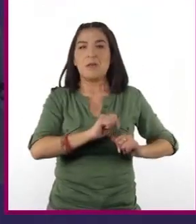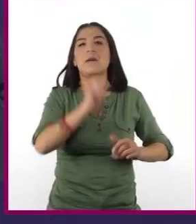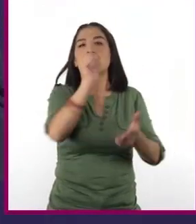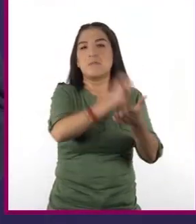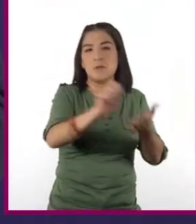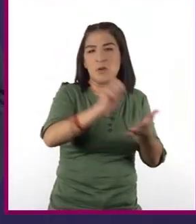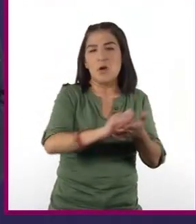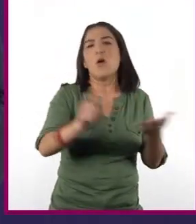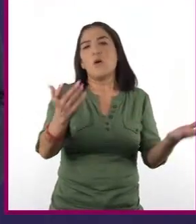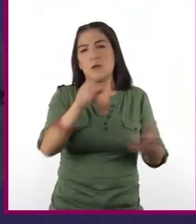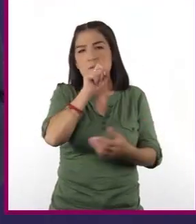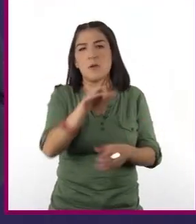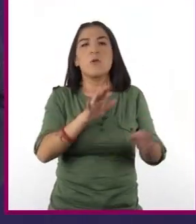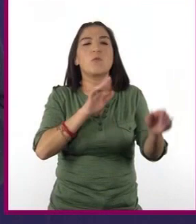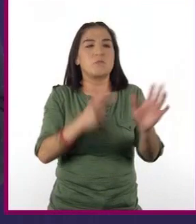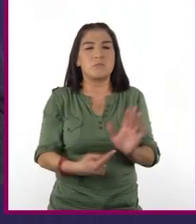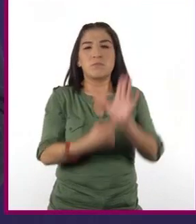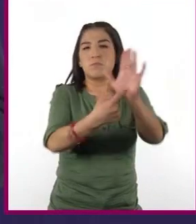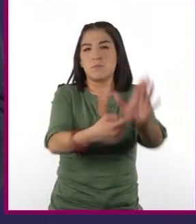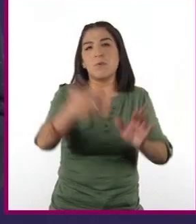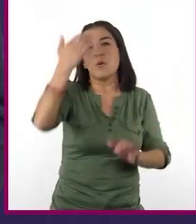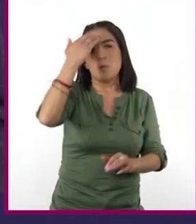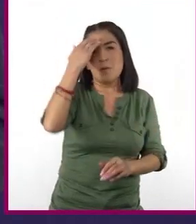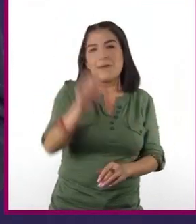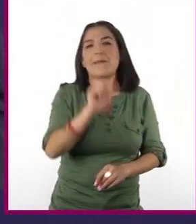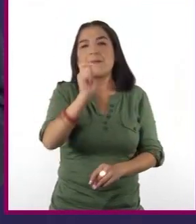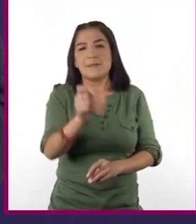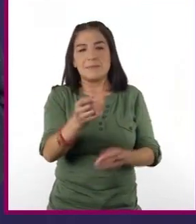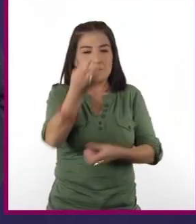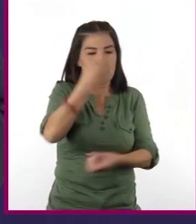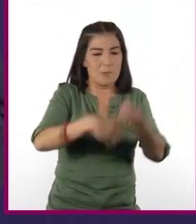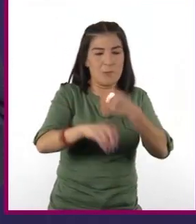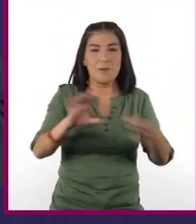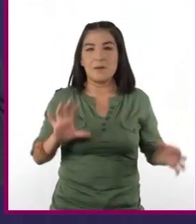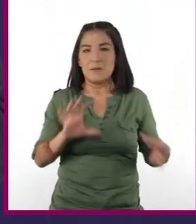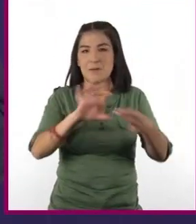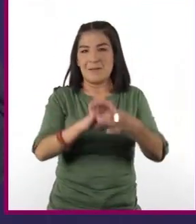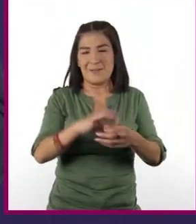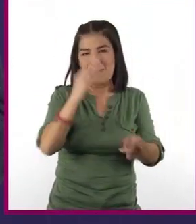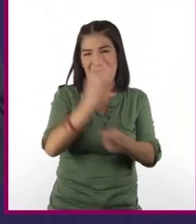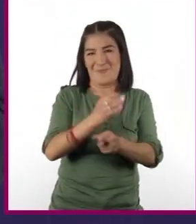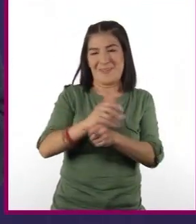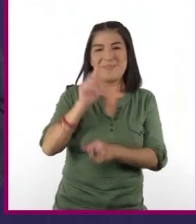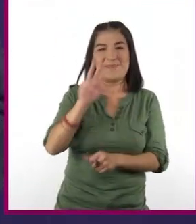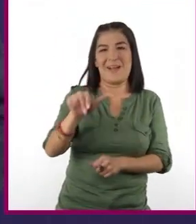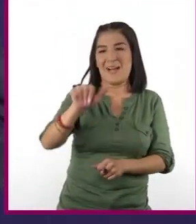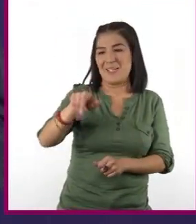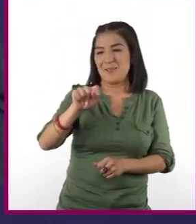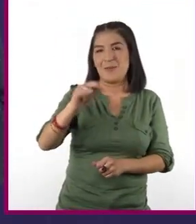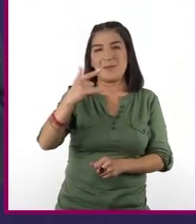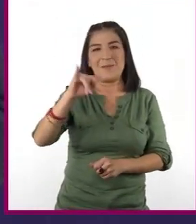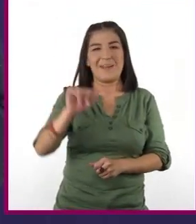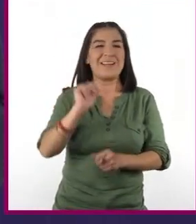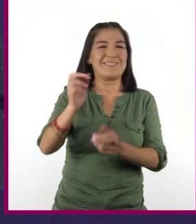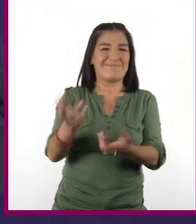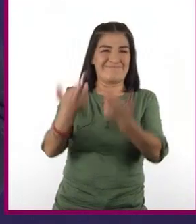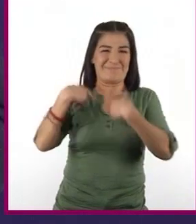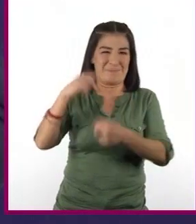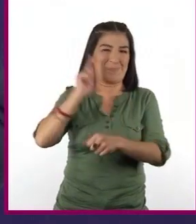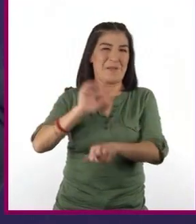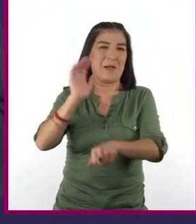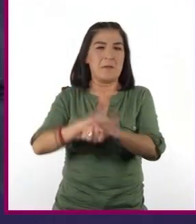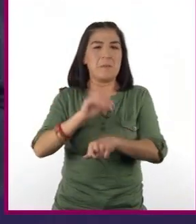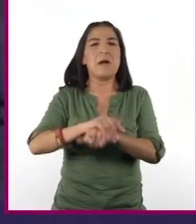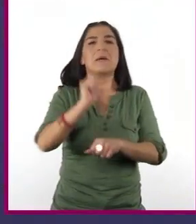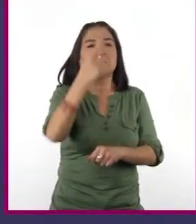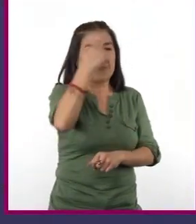propósito es dar a conocer alguna clasificación de obras, como es el caso de la antología que me regalaron, que es para un